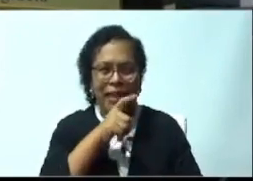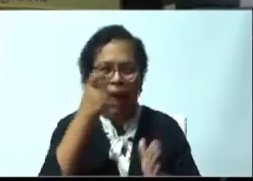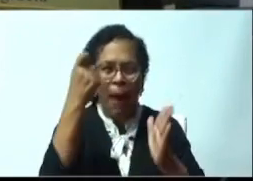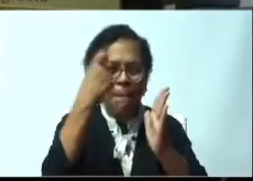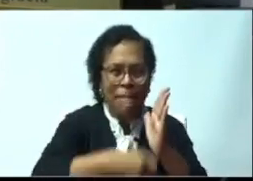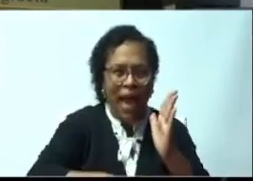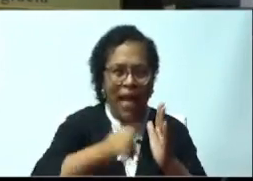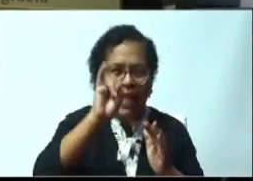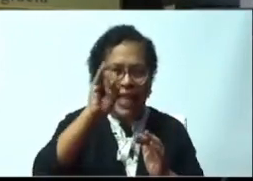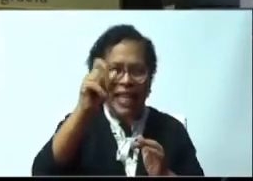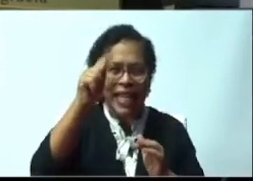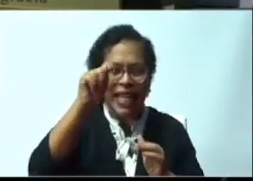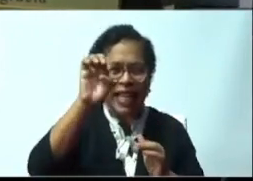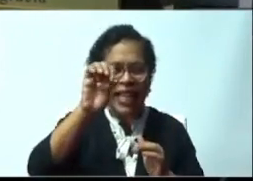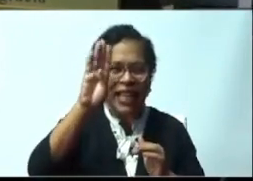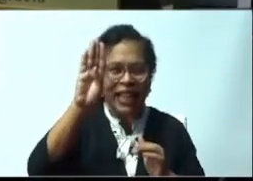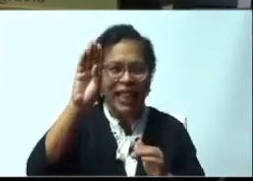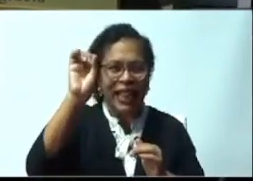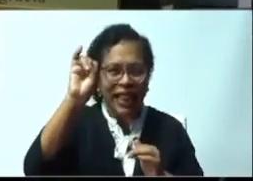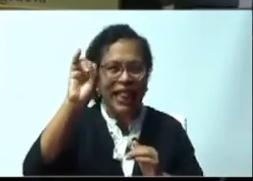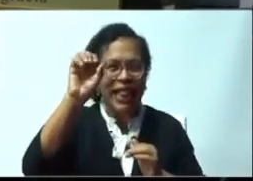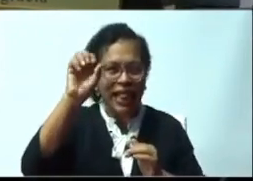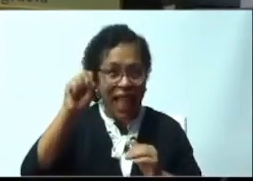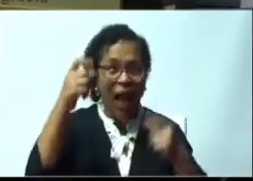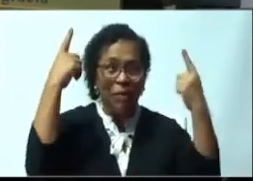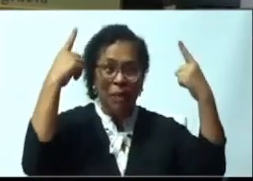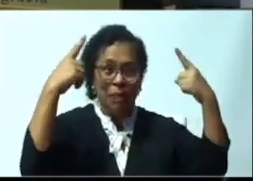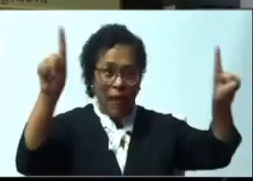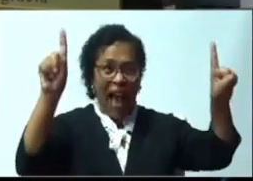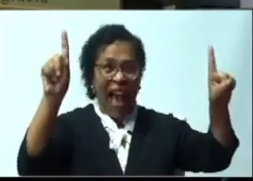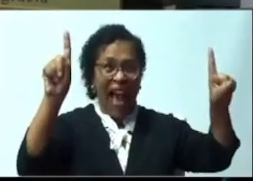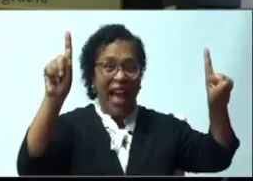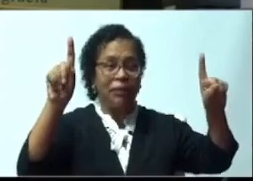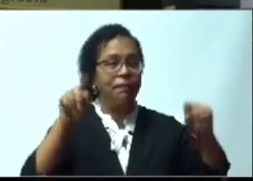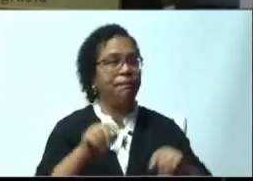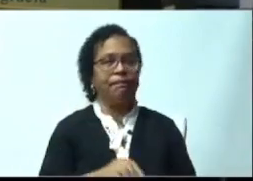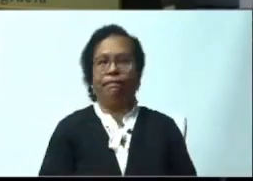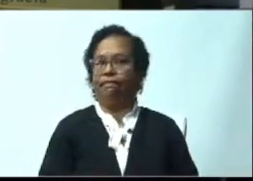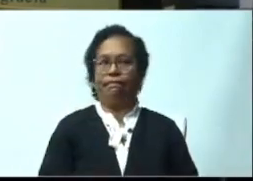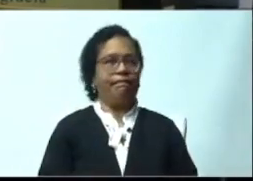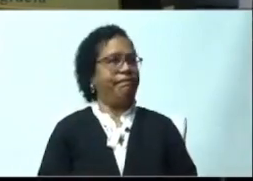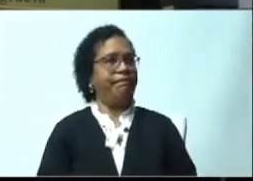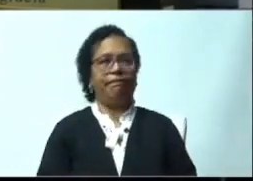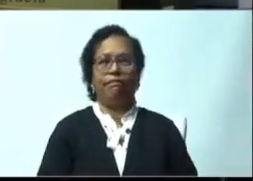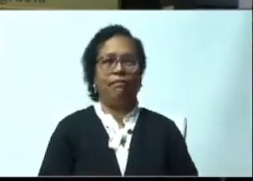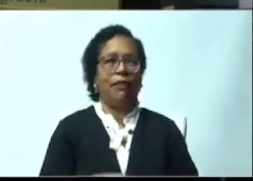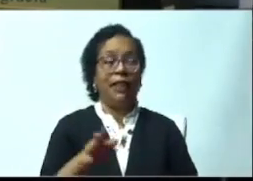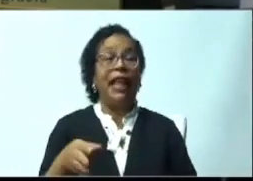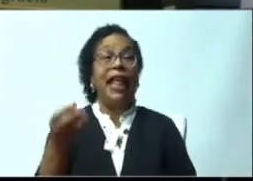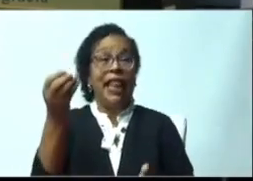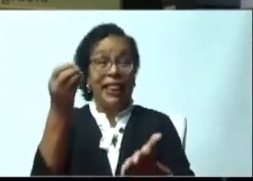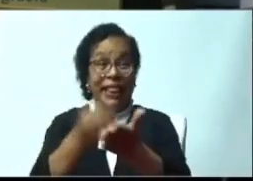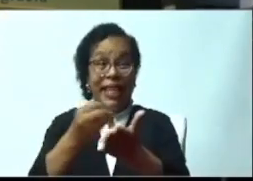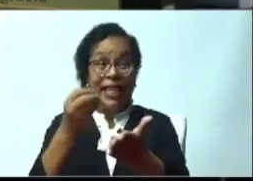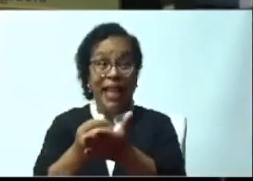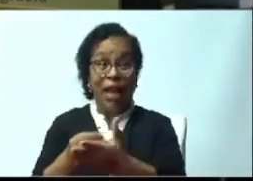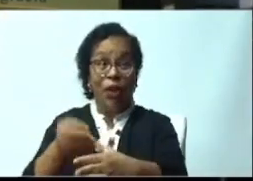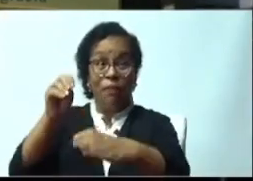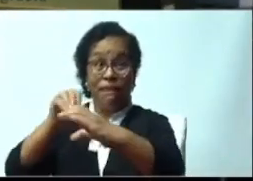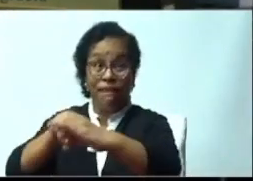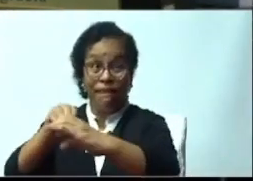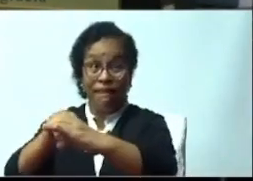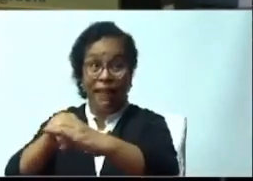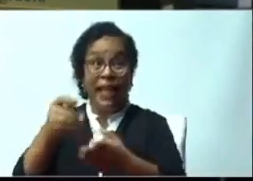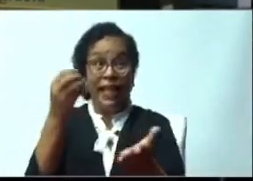han financiado el presupuesto de ingresos y gastos con préstamo y con colocación de bonos.